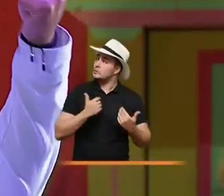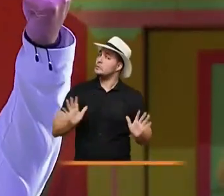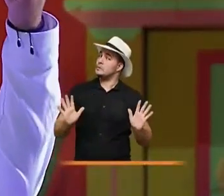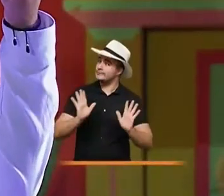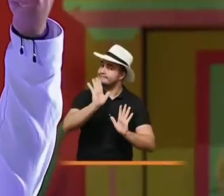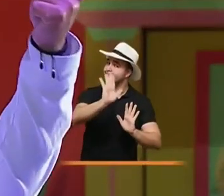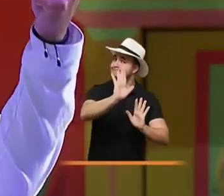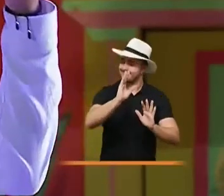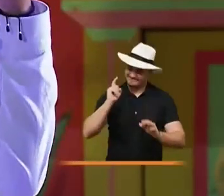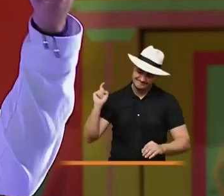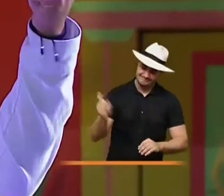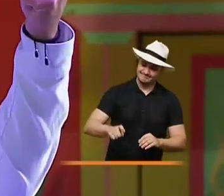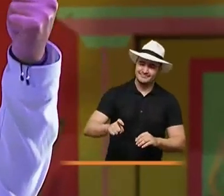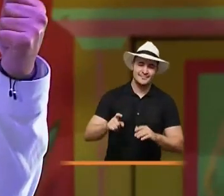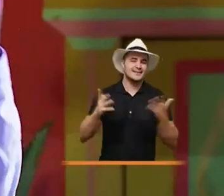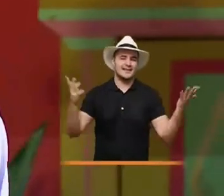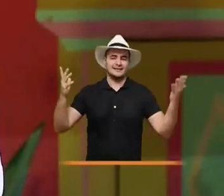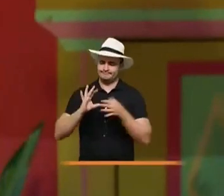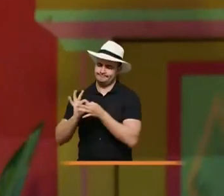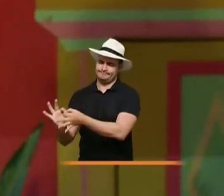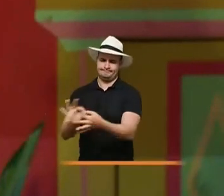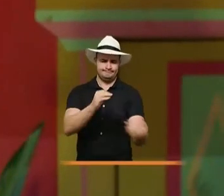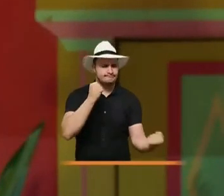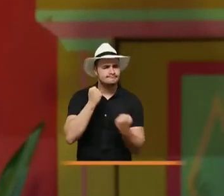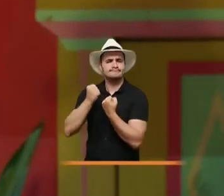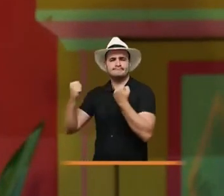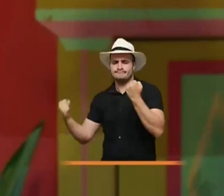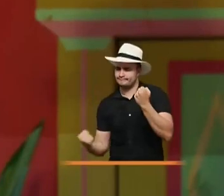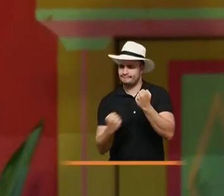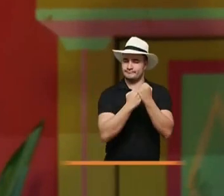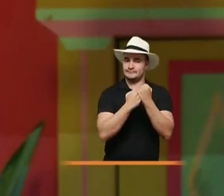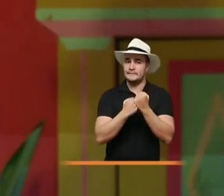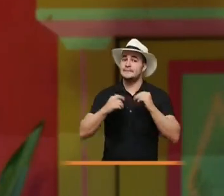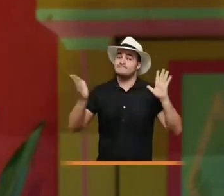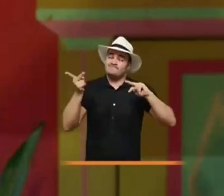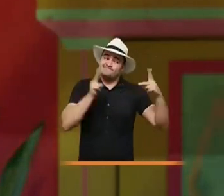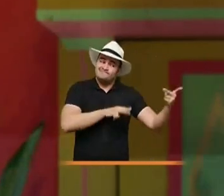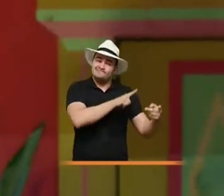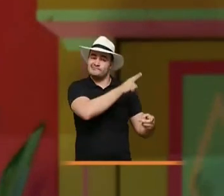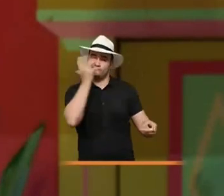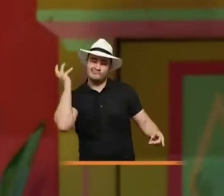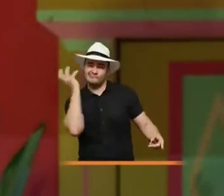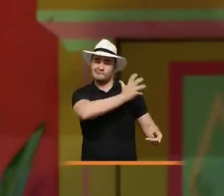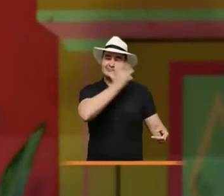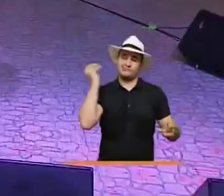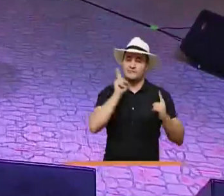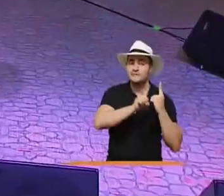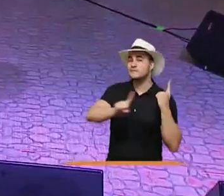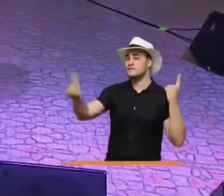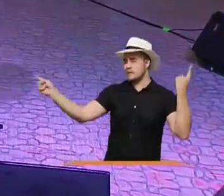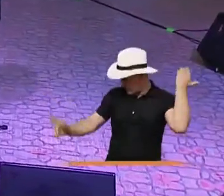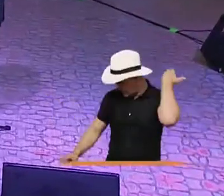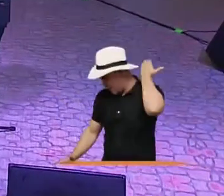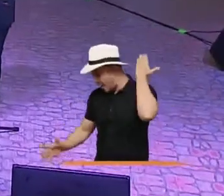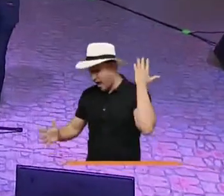es que el amor te respalda mientras que el amigo falso deambula por la